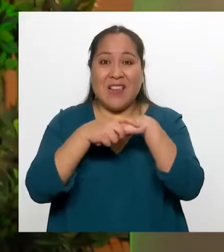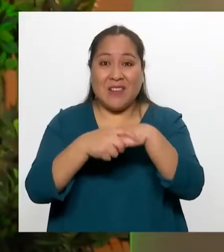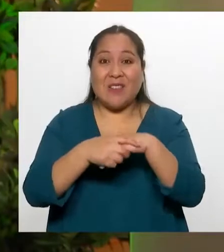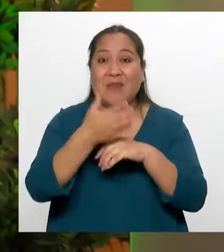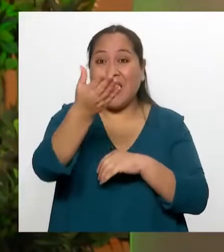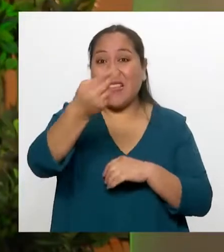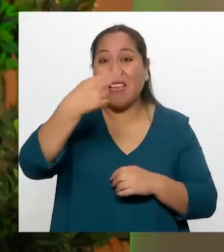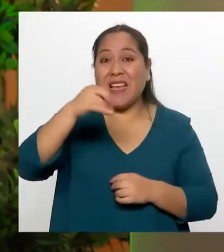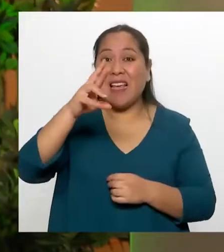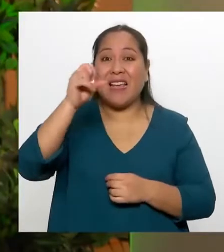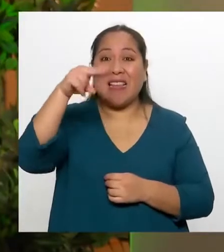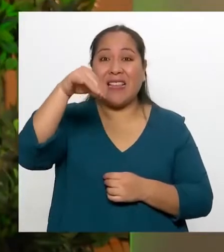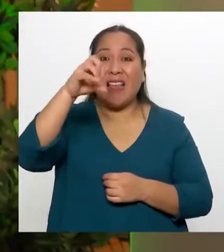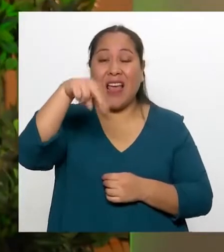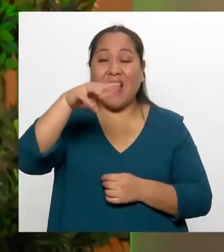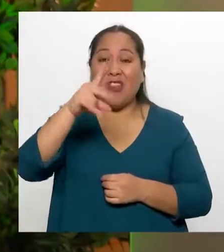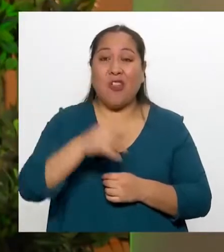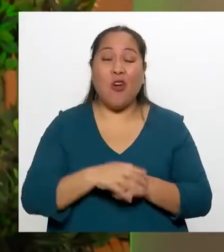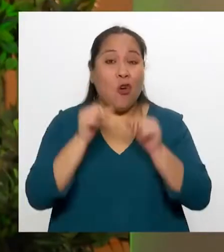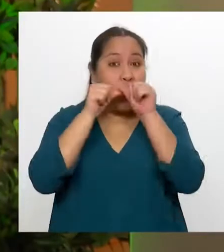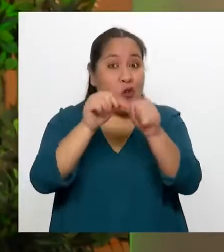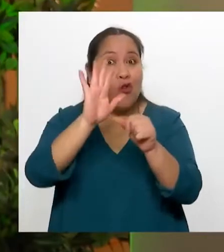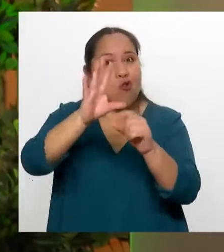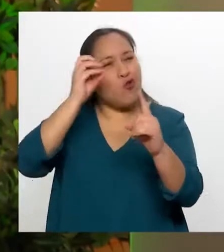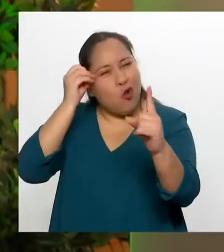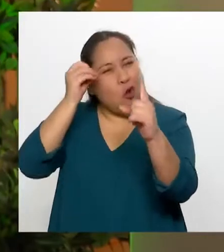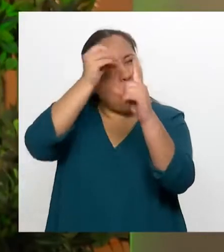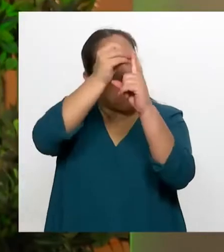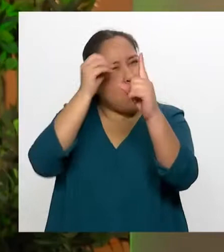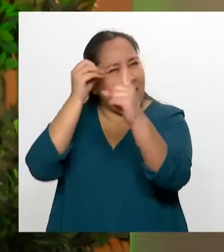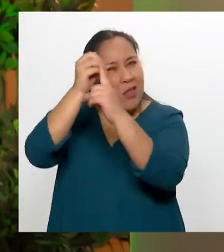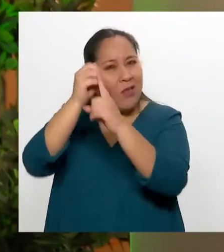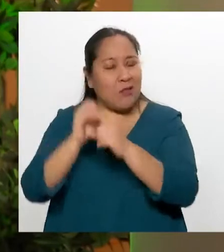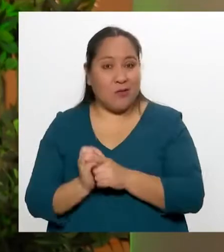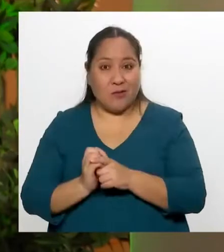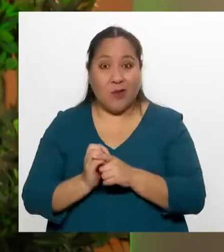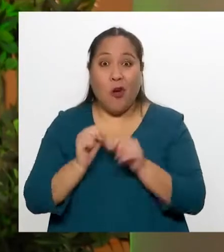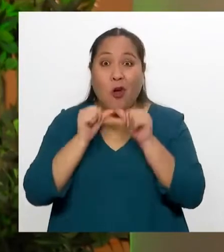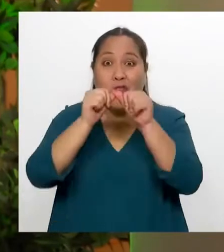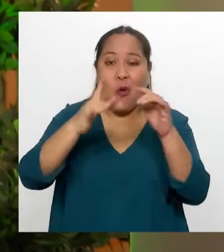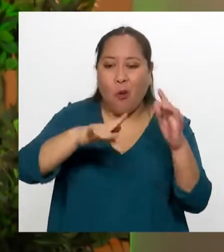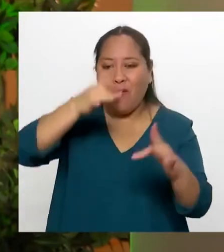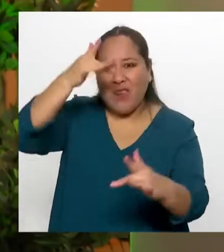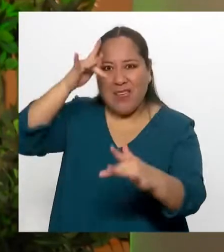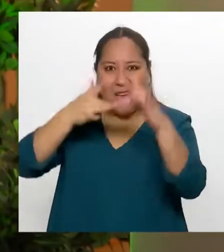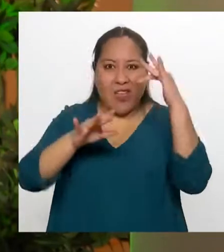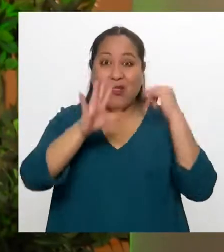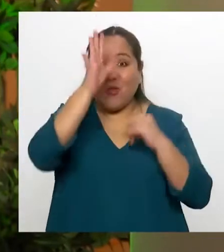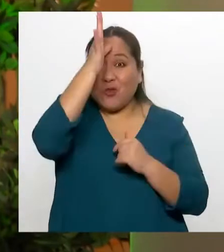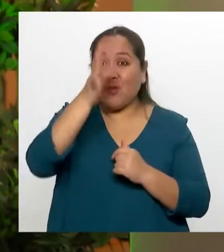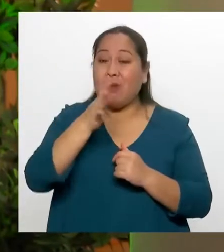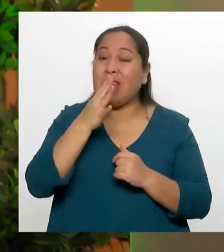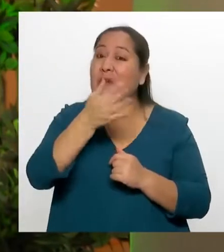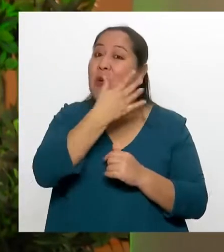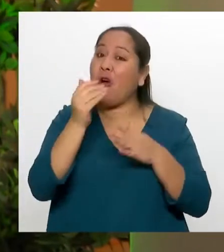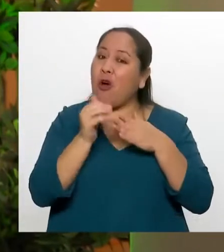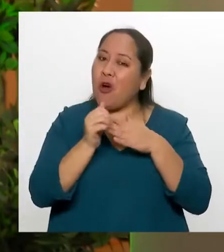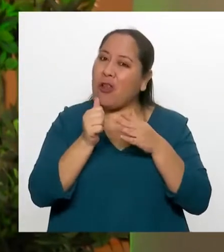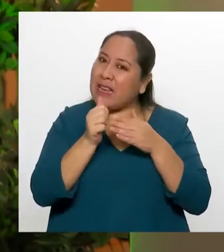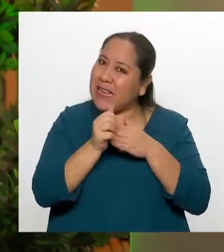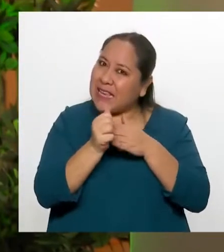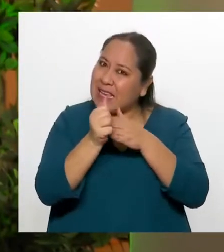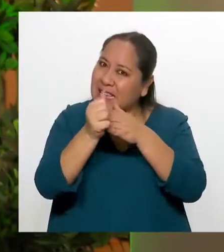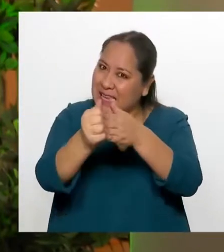Saludos para ti, Hernando. Sigue con tus objetivos y no dejes nunca de brillar. Tus padres son el mejor referente